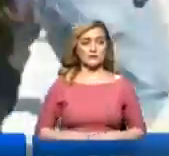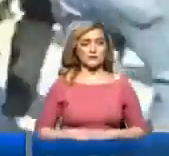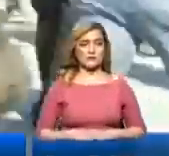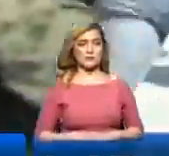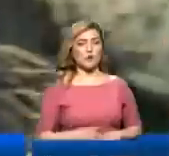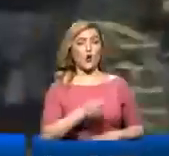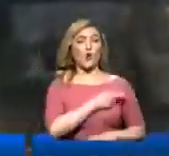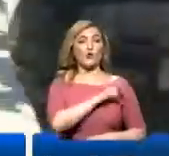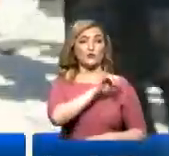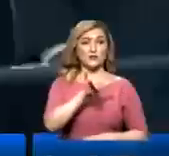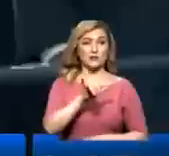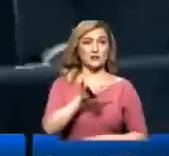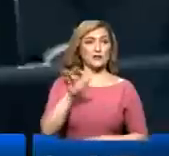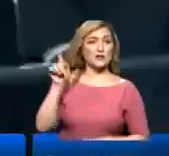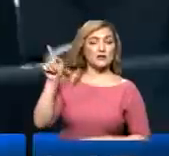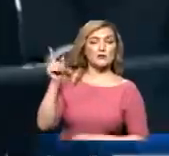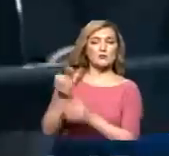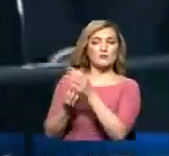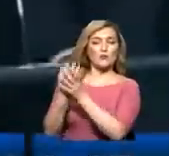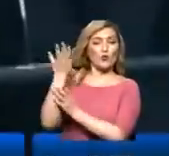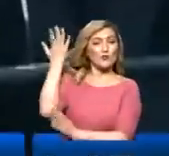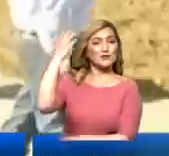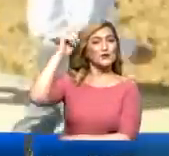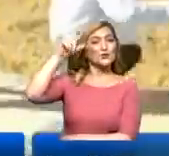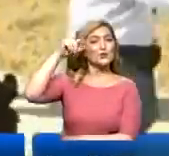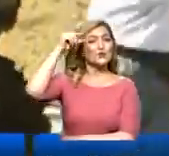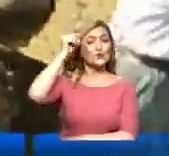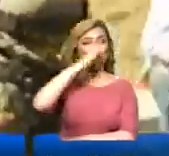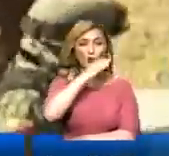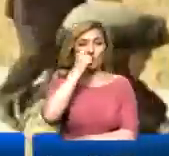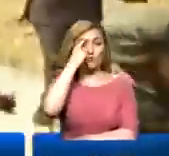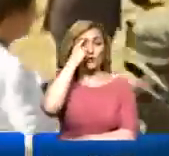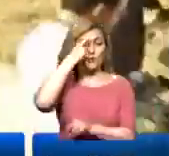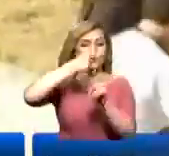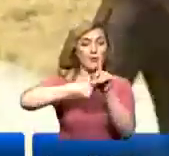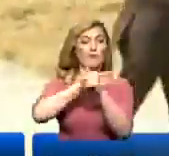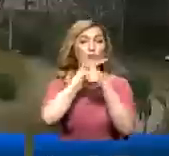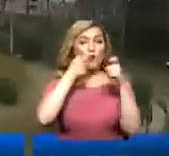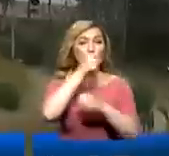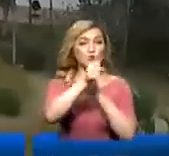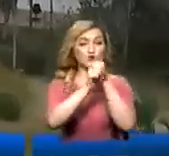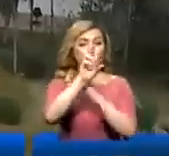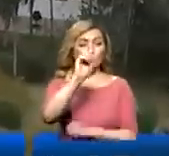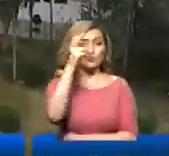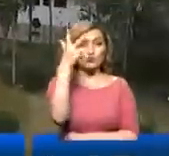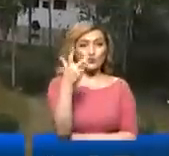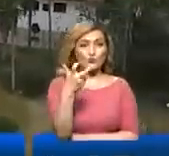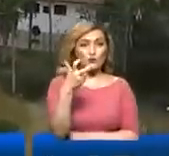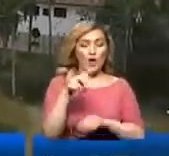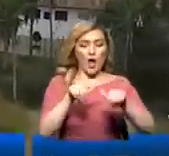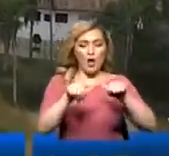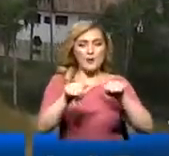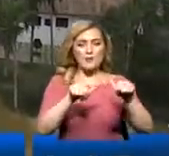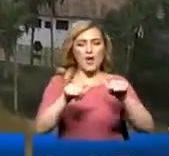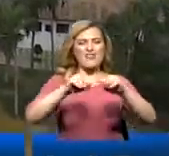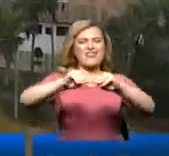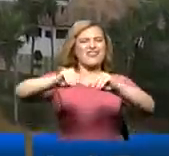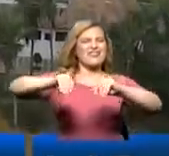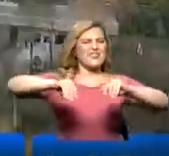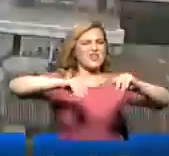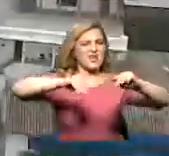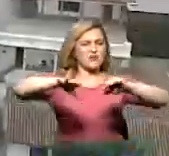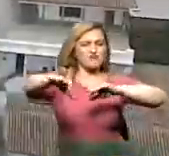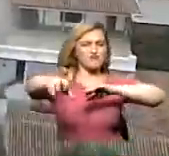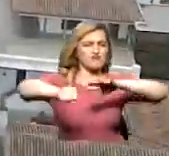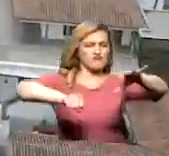Yachay EPS se creó en el gobierno de Correa en marzo de 2013 para administrar los terrenos expropiados para lo